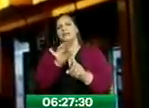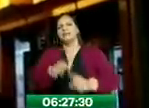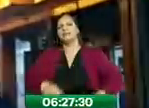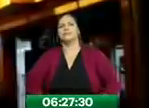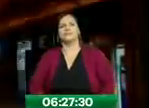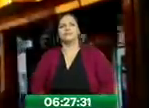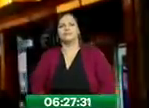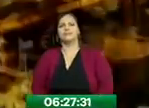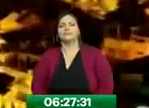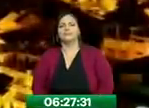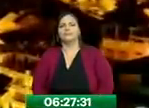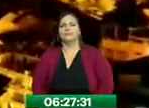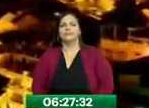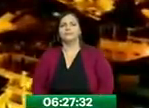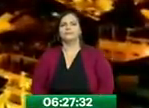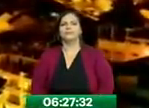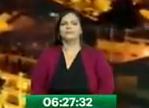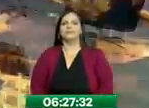Richard Ceballos.